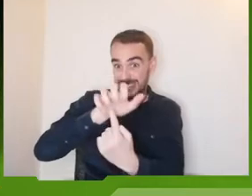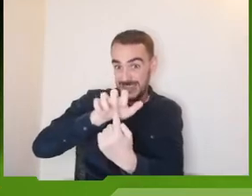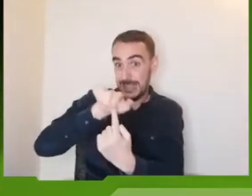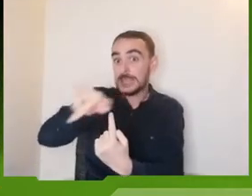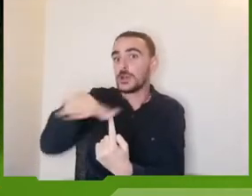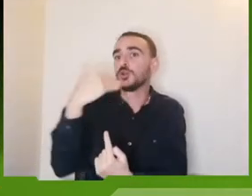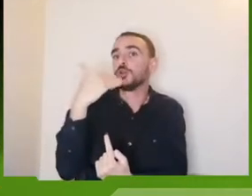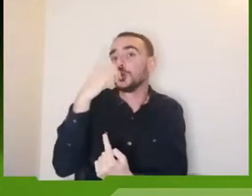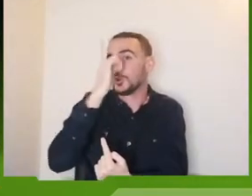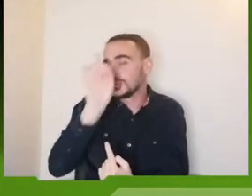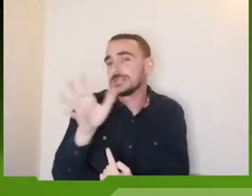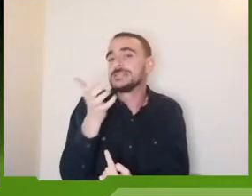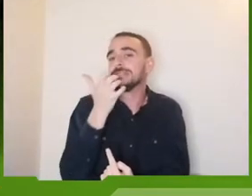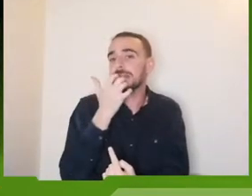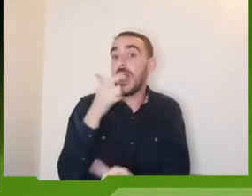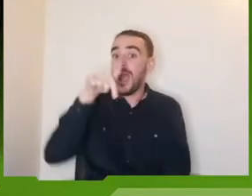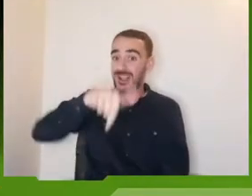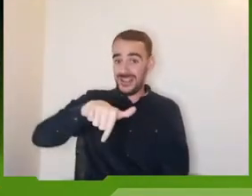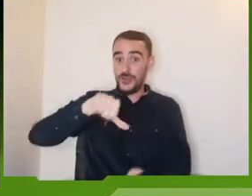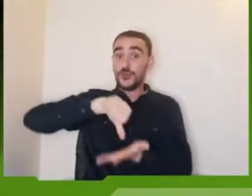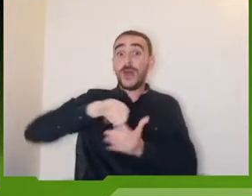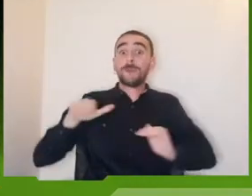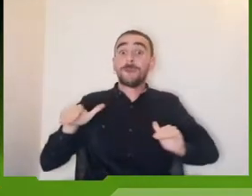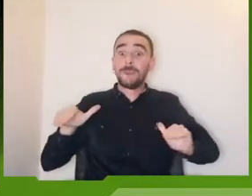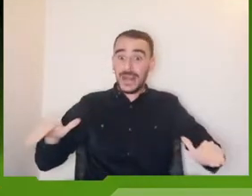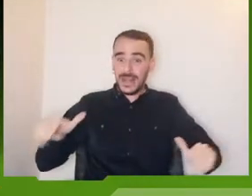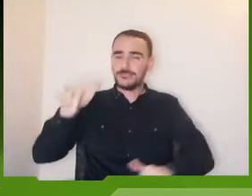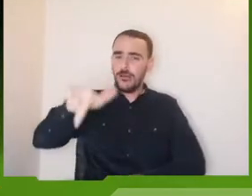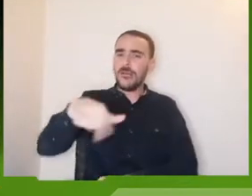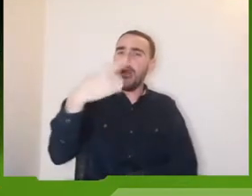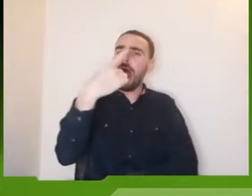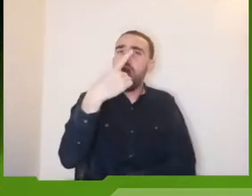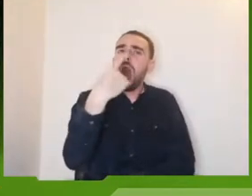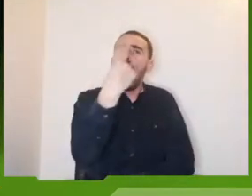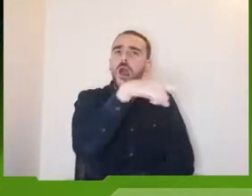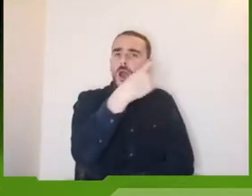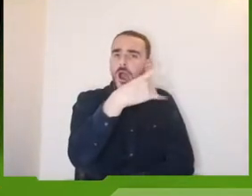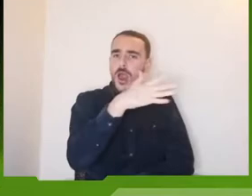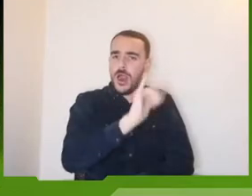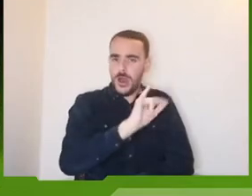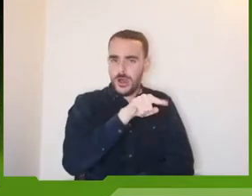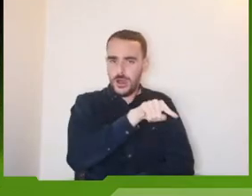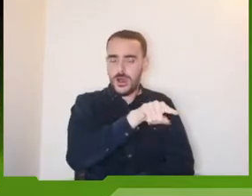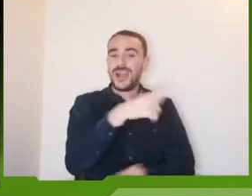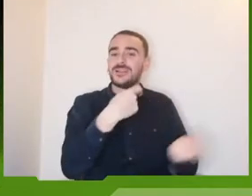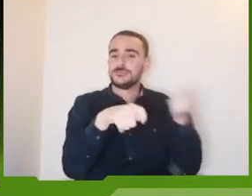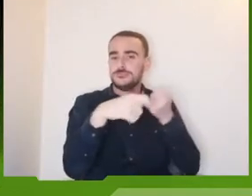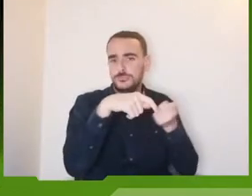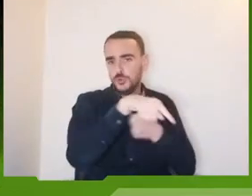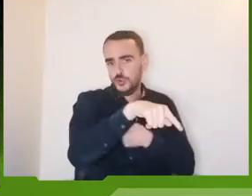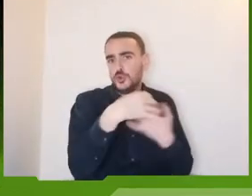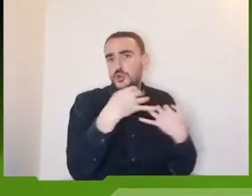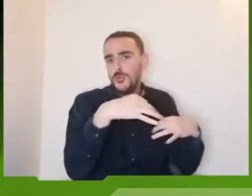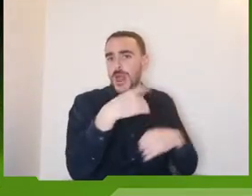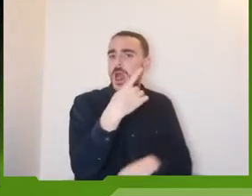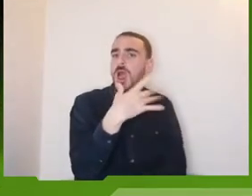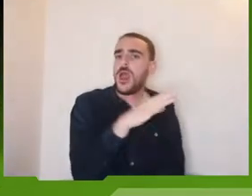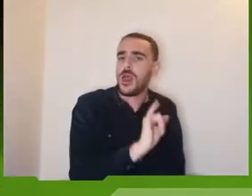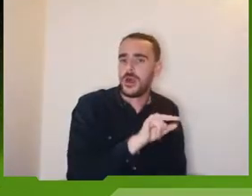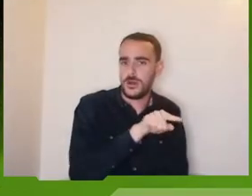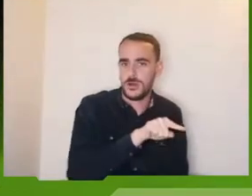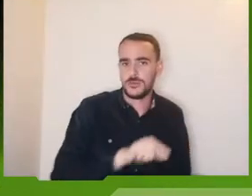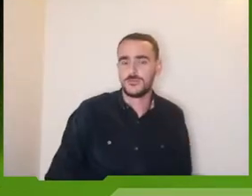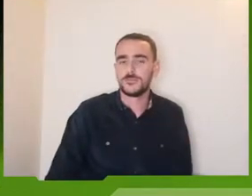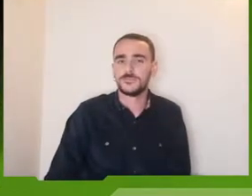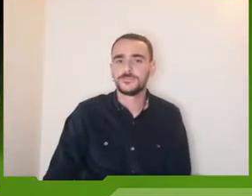sí que lo encuentras en supermercados habituales, no sé,